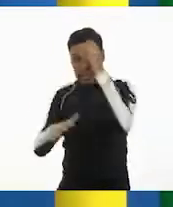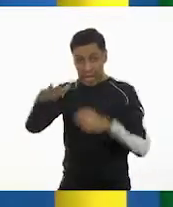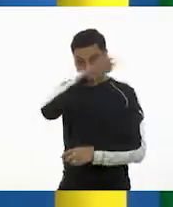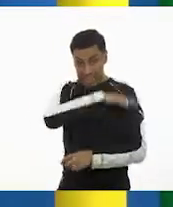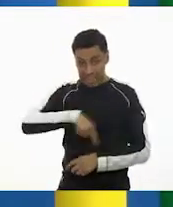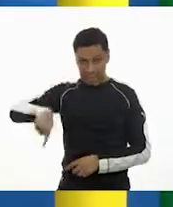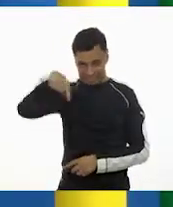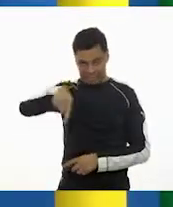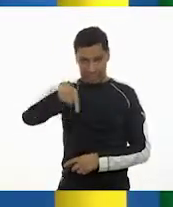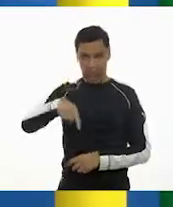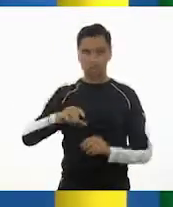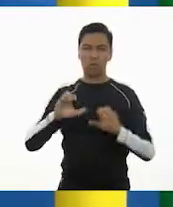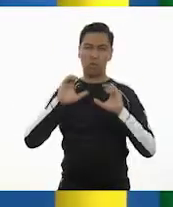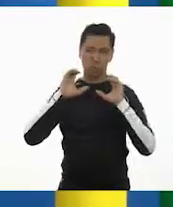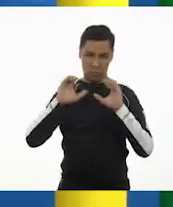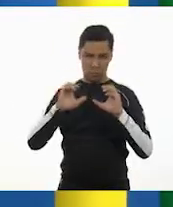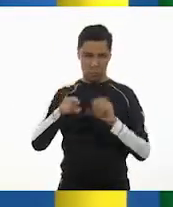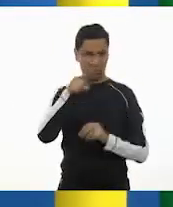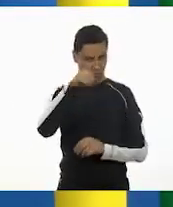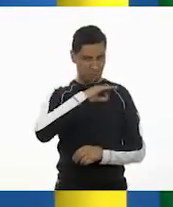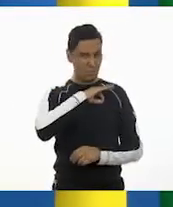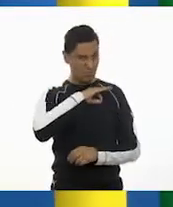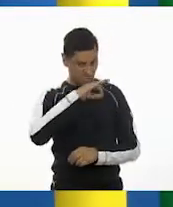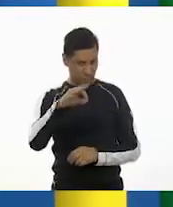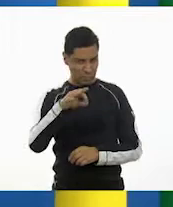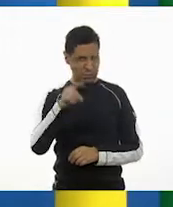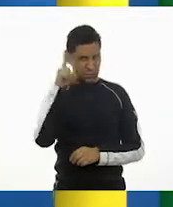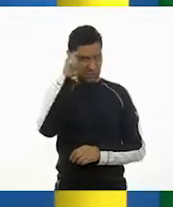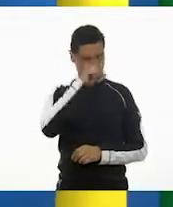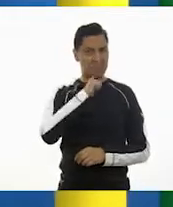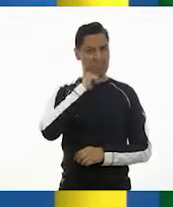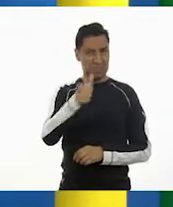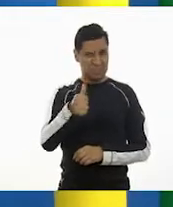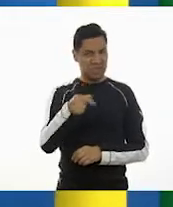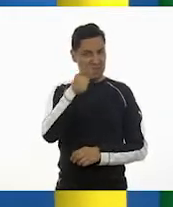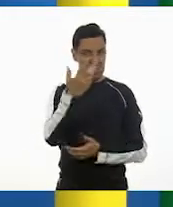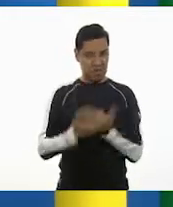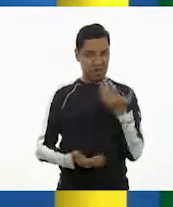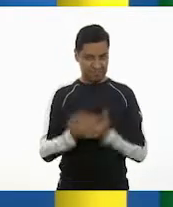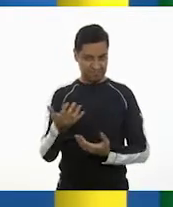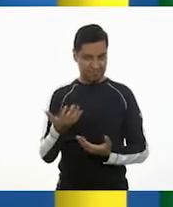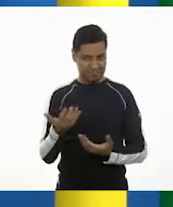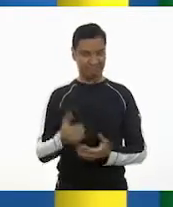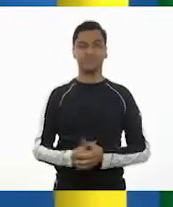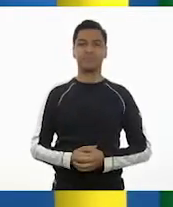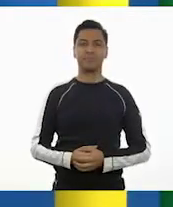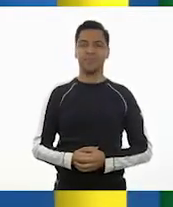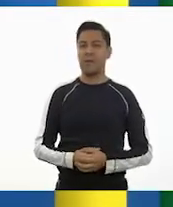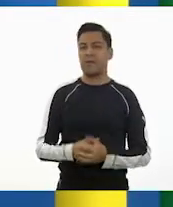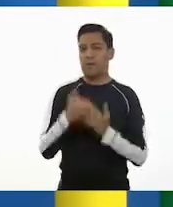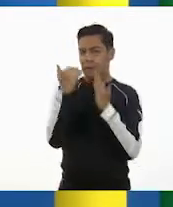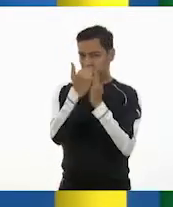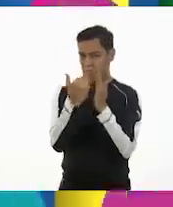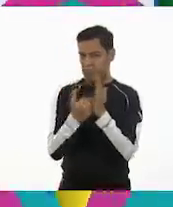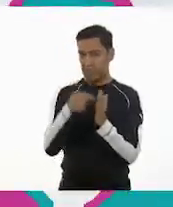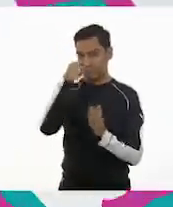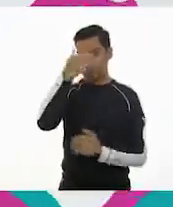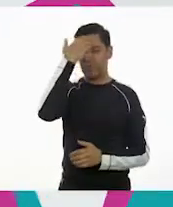Son acciones a nuestro alcance y las podemos poner en práctica en cualquier momento. De hecho, algunas